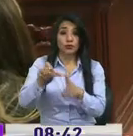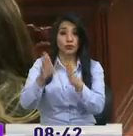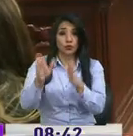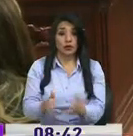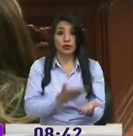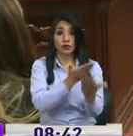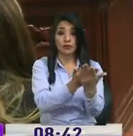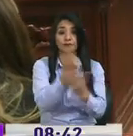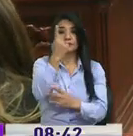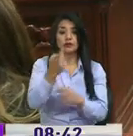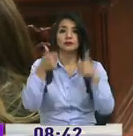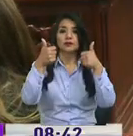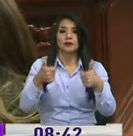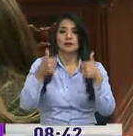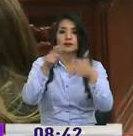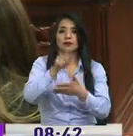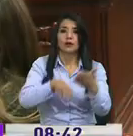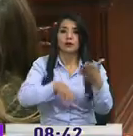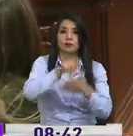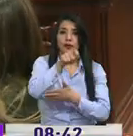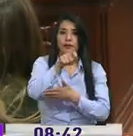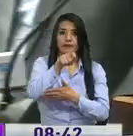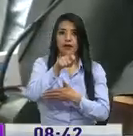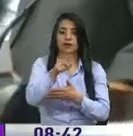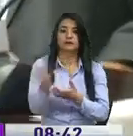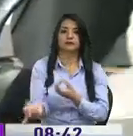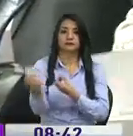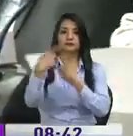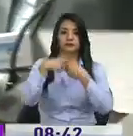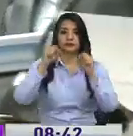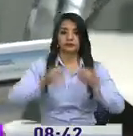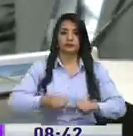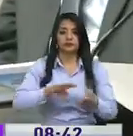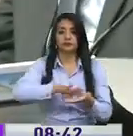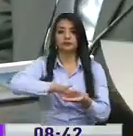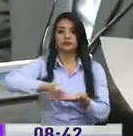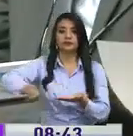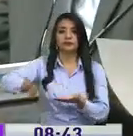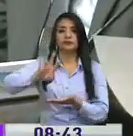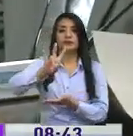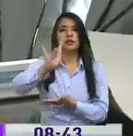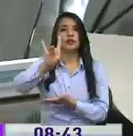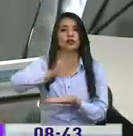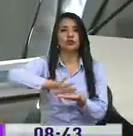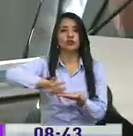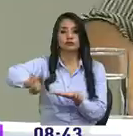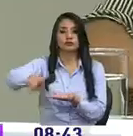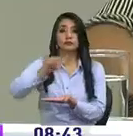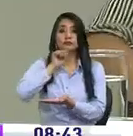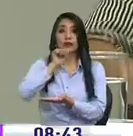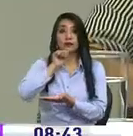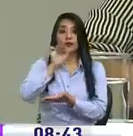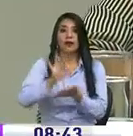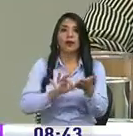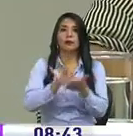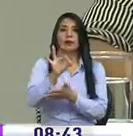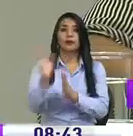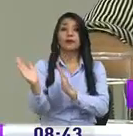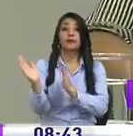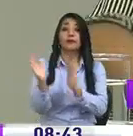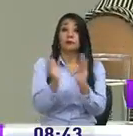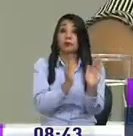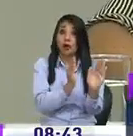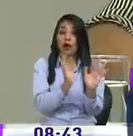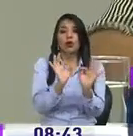11 candidaturas fueron aprobadas y serán inscritas, mientras que las 78 restantes fueron aprobadas parcialmente o